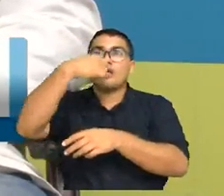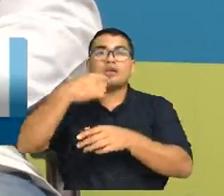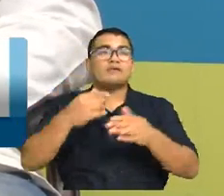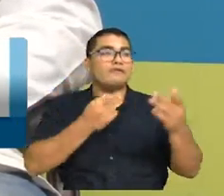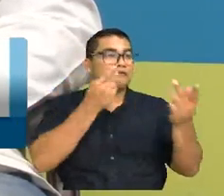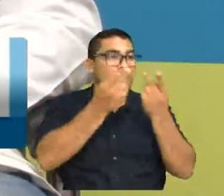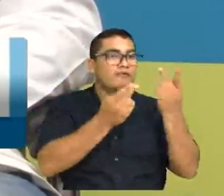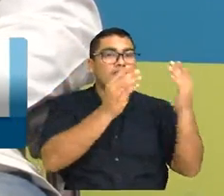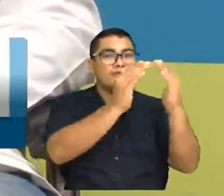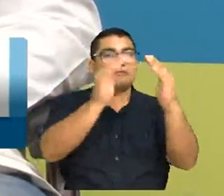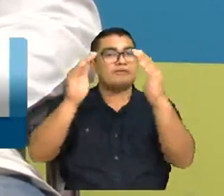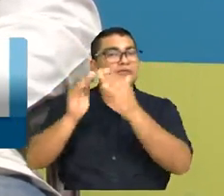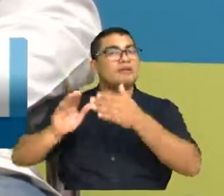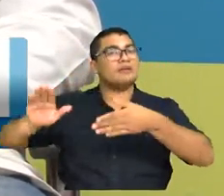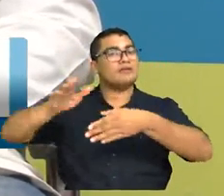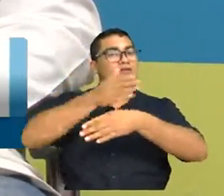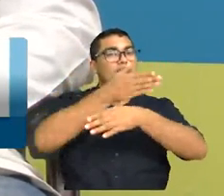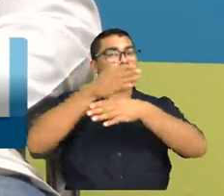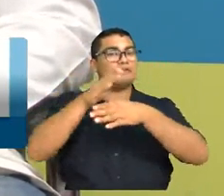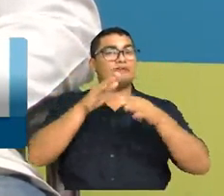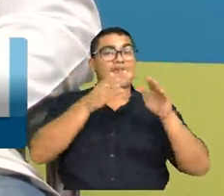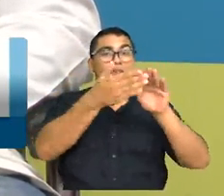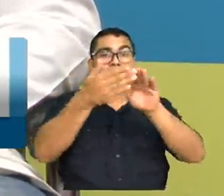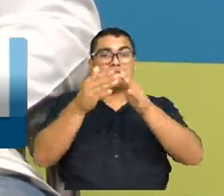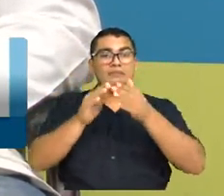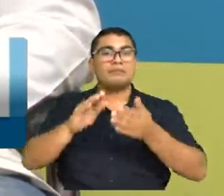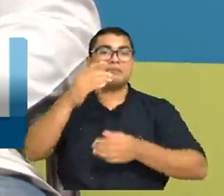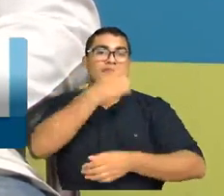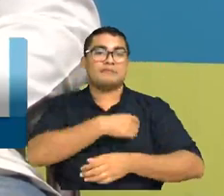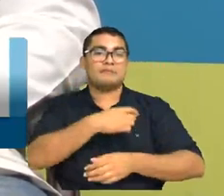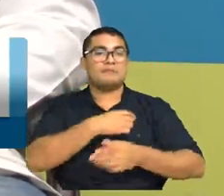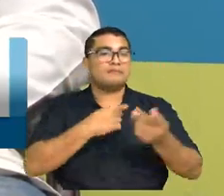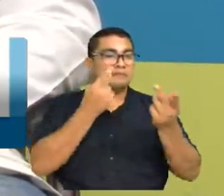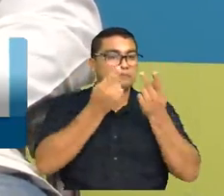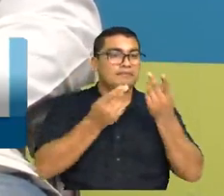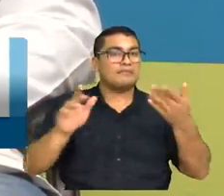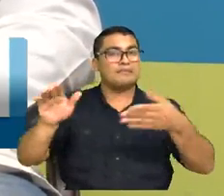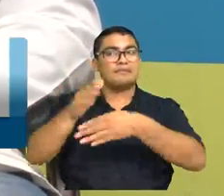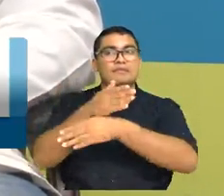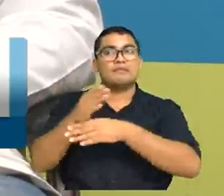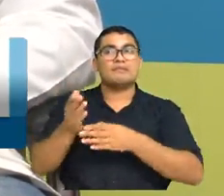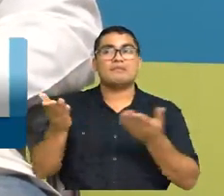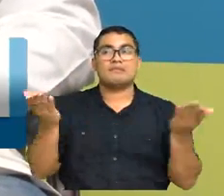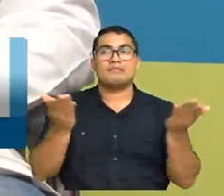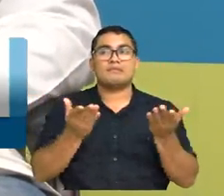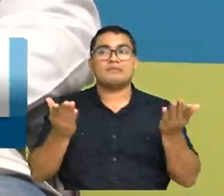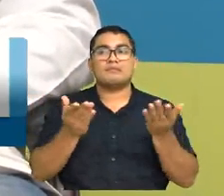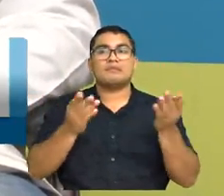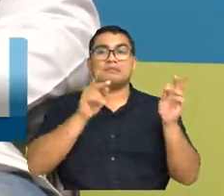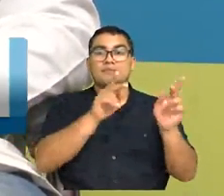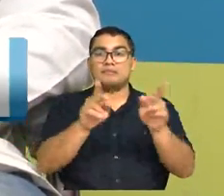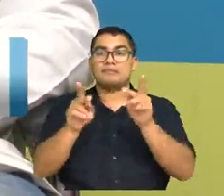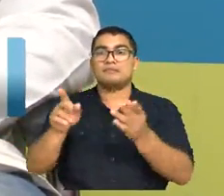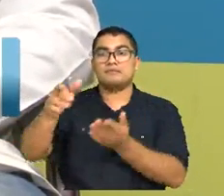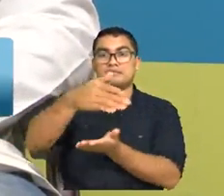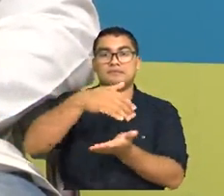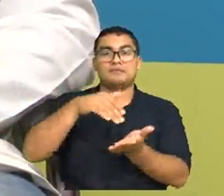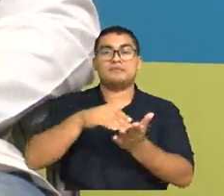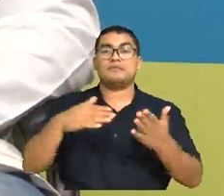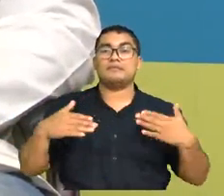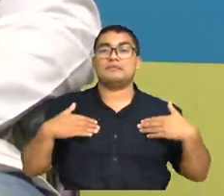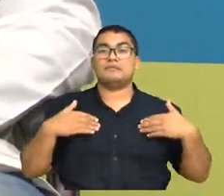casa, en todos los barrios, en la escuela. Y también tenemos el que llamamos sistemático, que están en los centros de salud